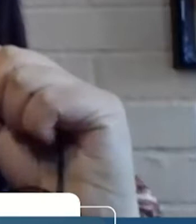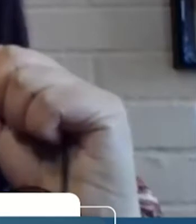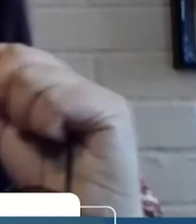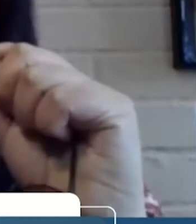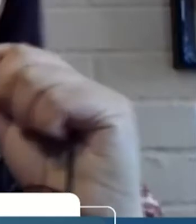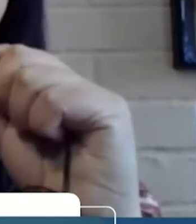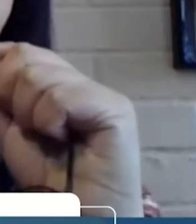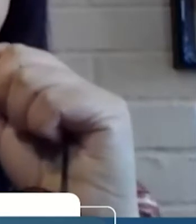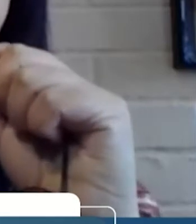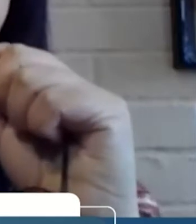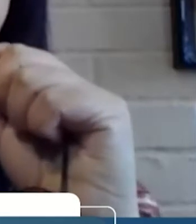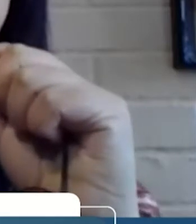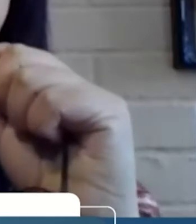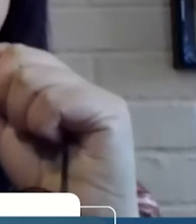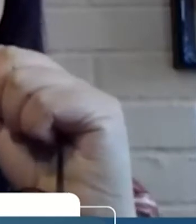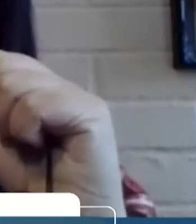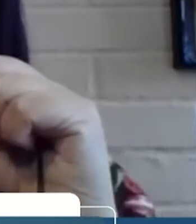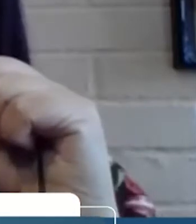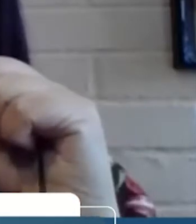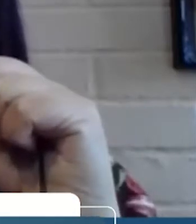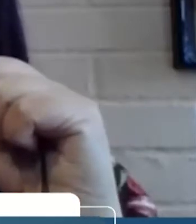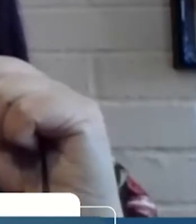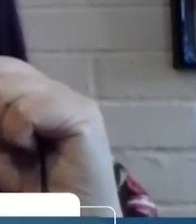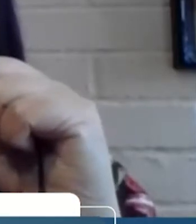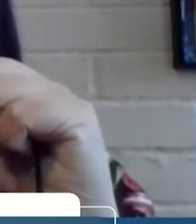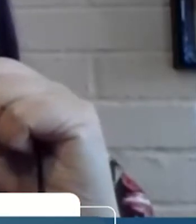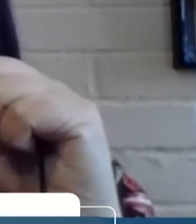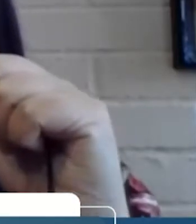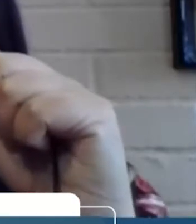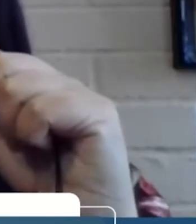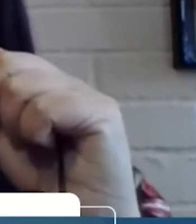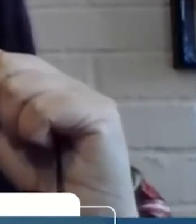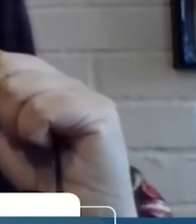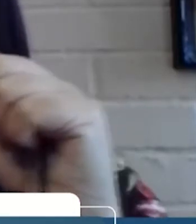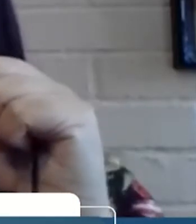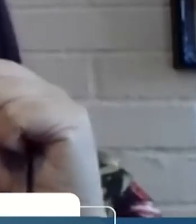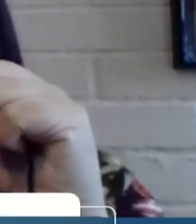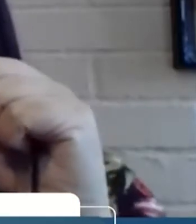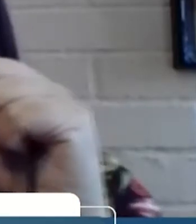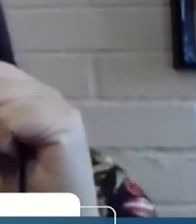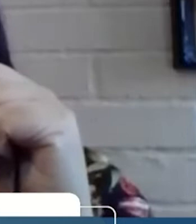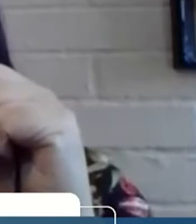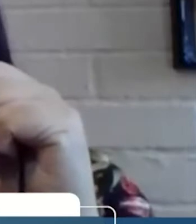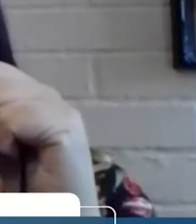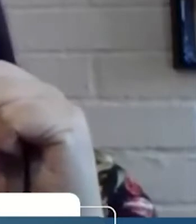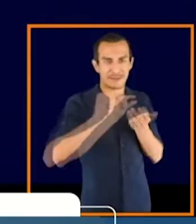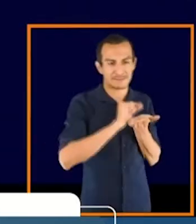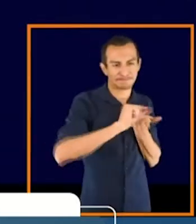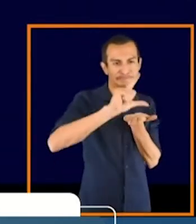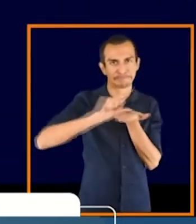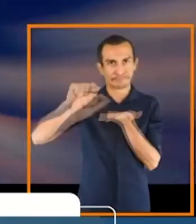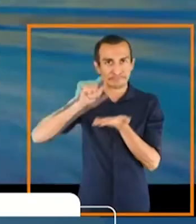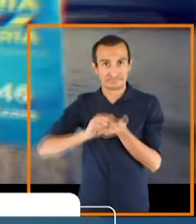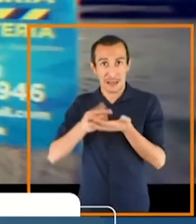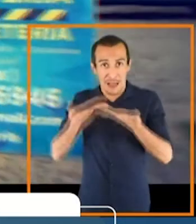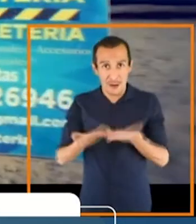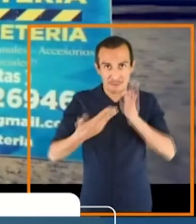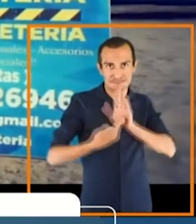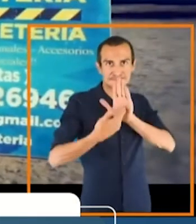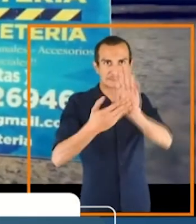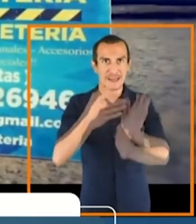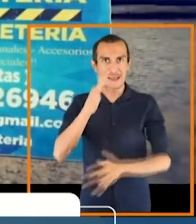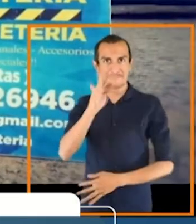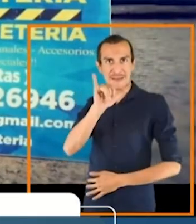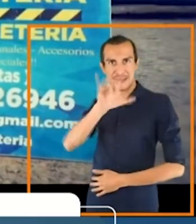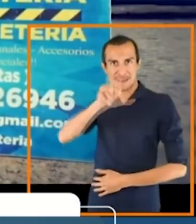formal. Ojalá que tenga inicio de actividades, sino que al final de este concurso los tenga. No